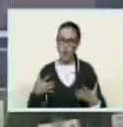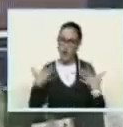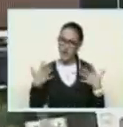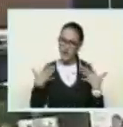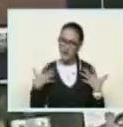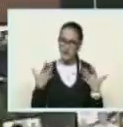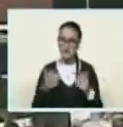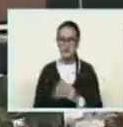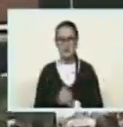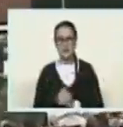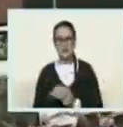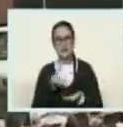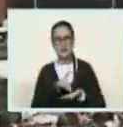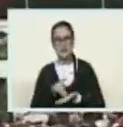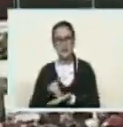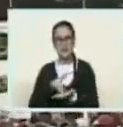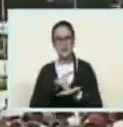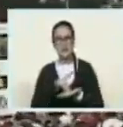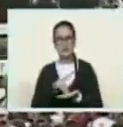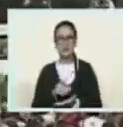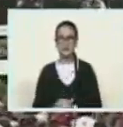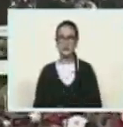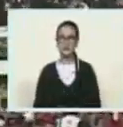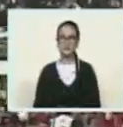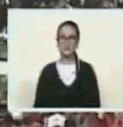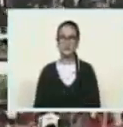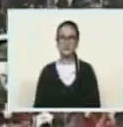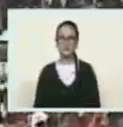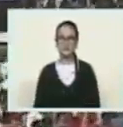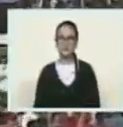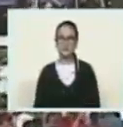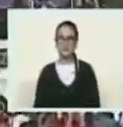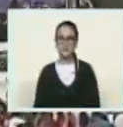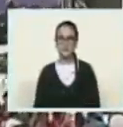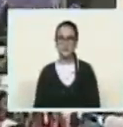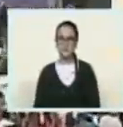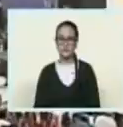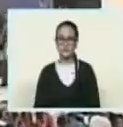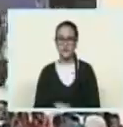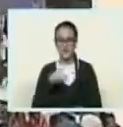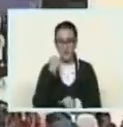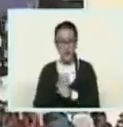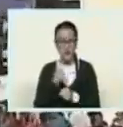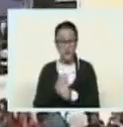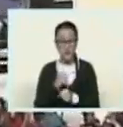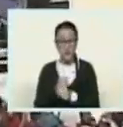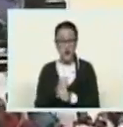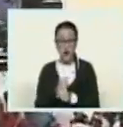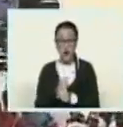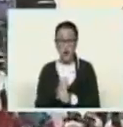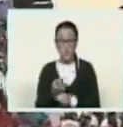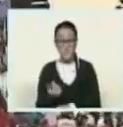alegría, vivamos con dignidad. No es pequeño el reto que nos toca.